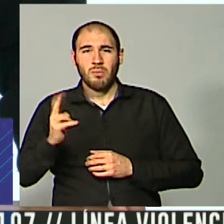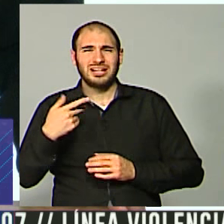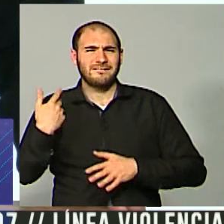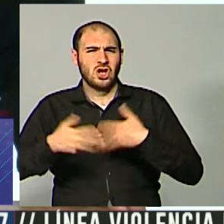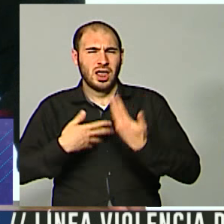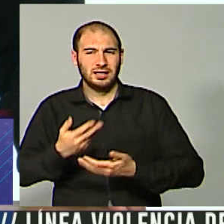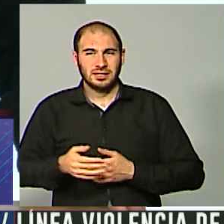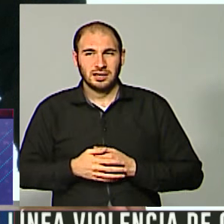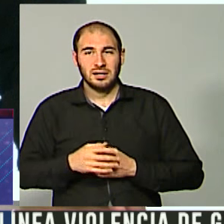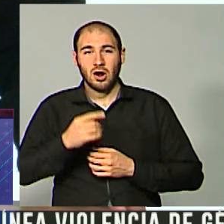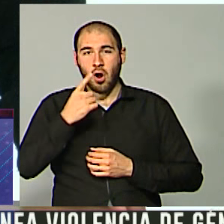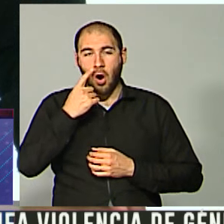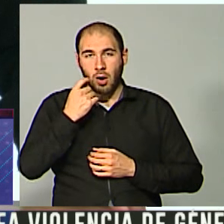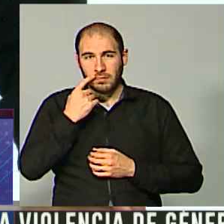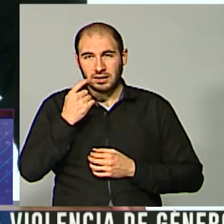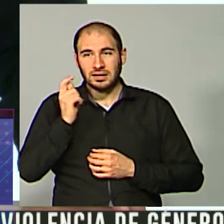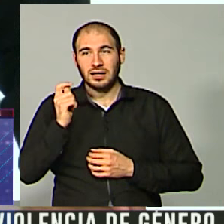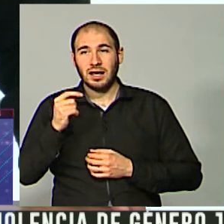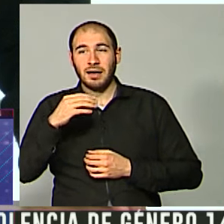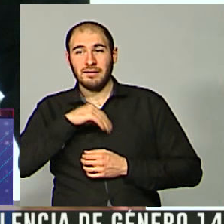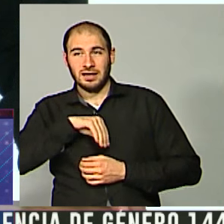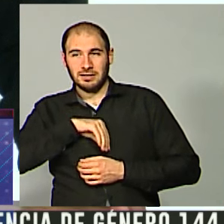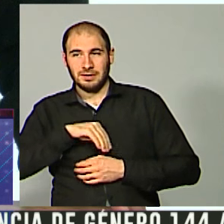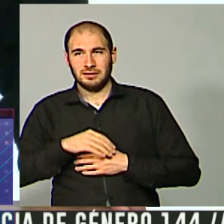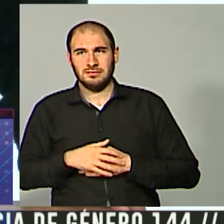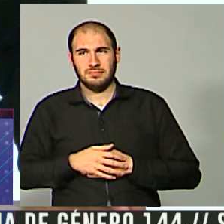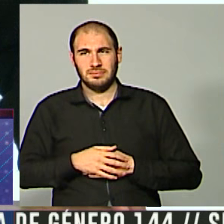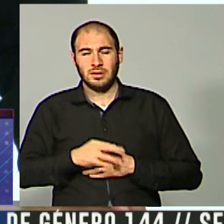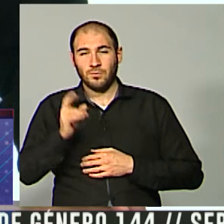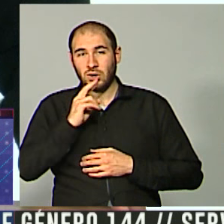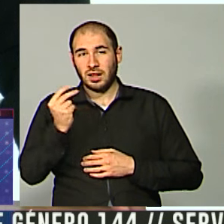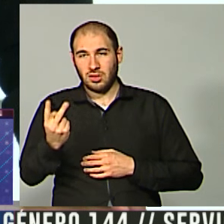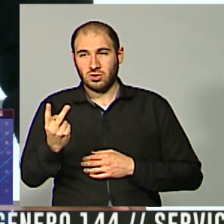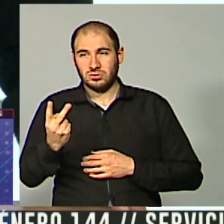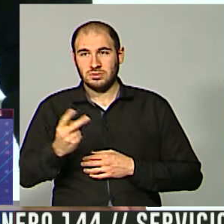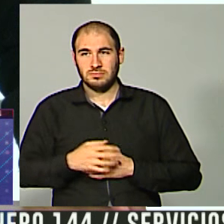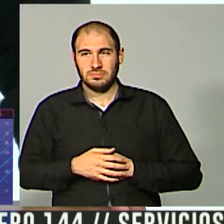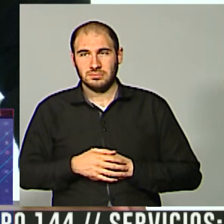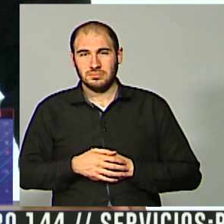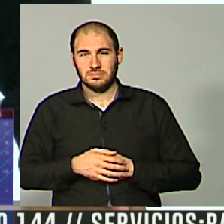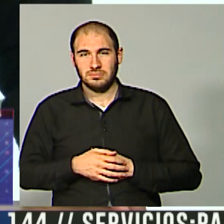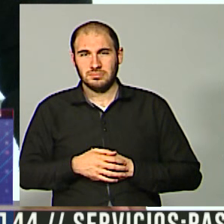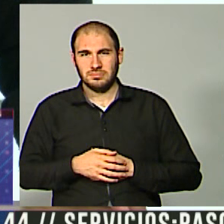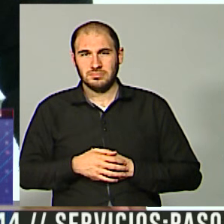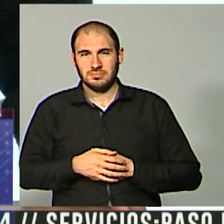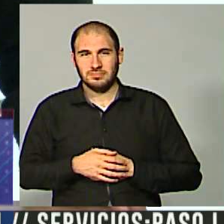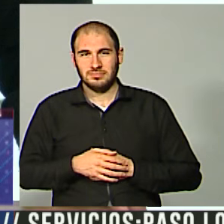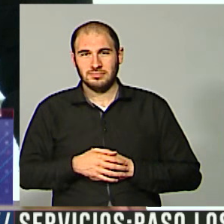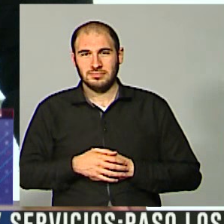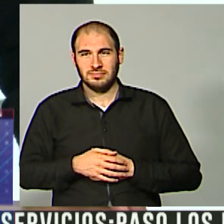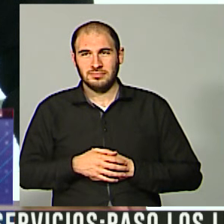violenta de un hombre a manos de sus víctimas, las dos mujeres. Se trata concretamente de